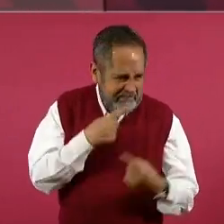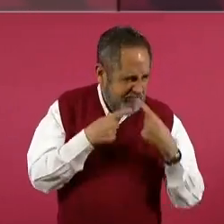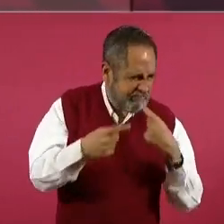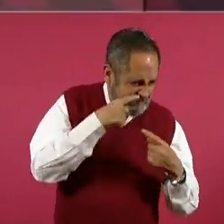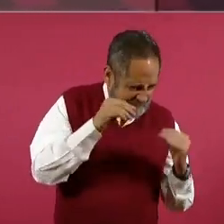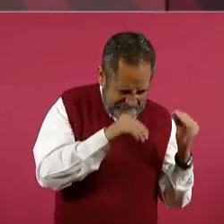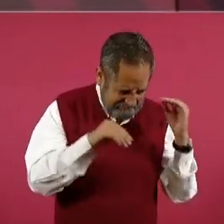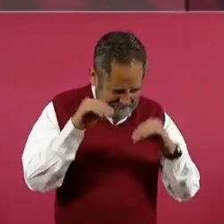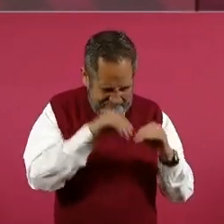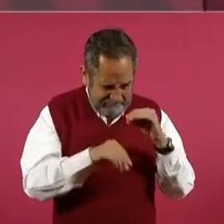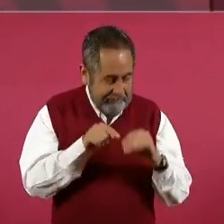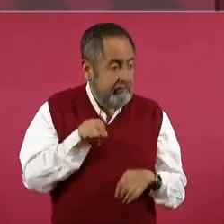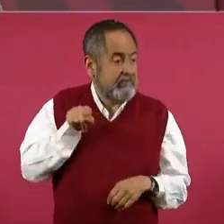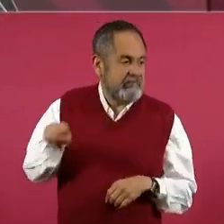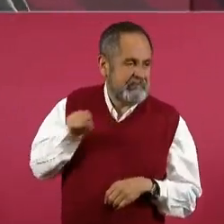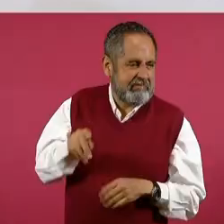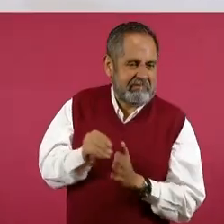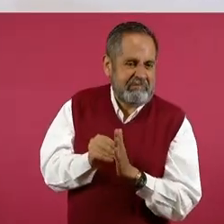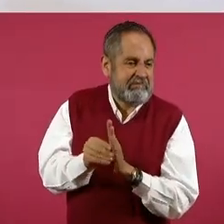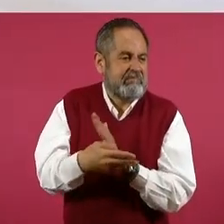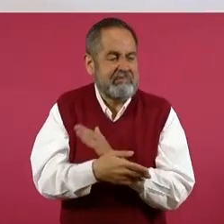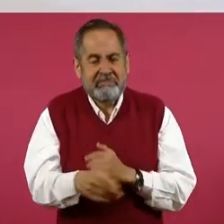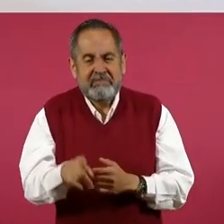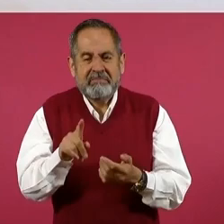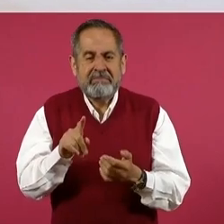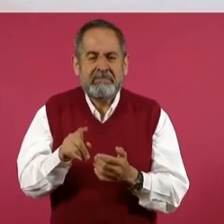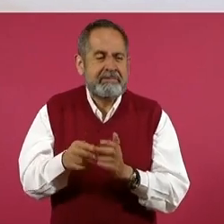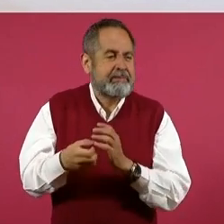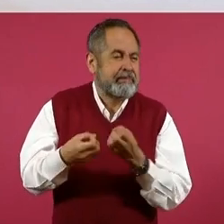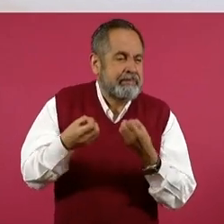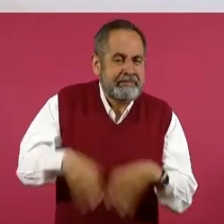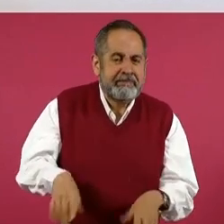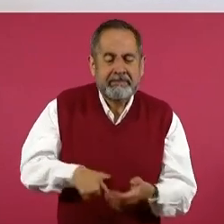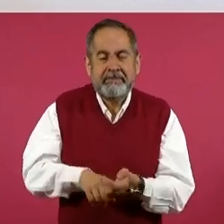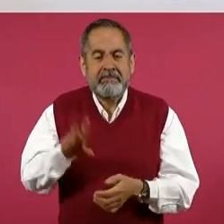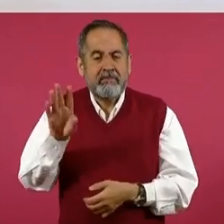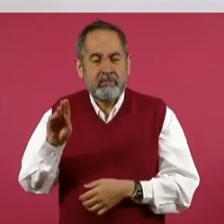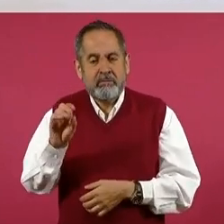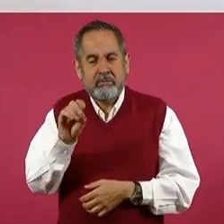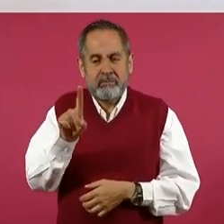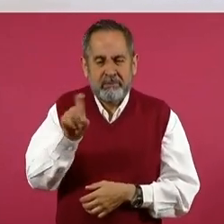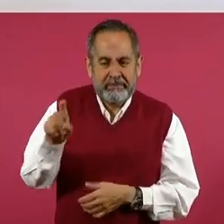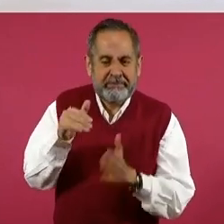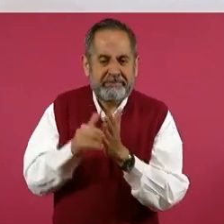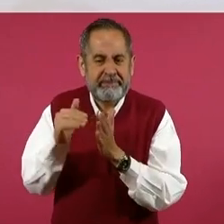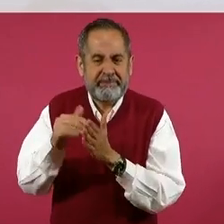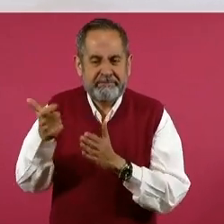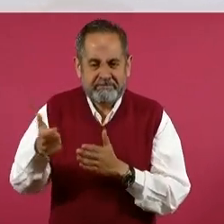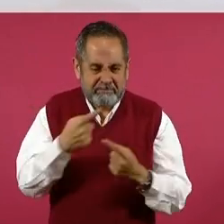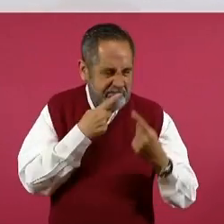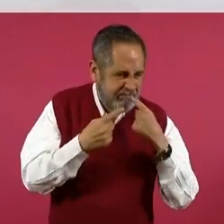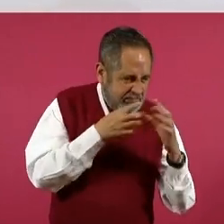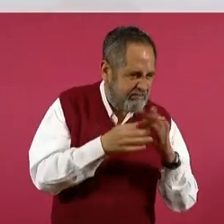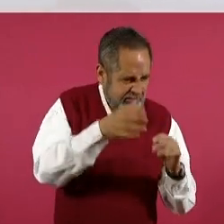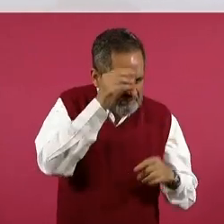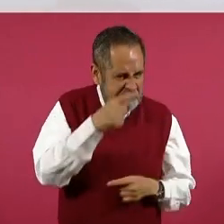de que desvió 90, 100 millones de pesos. Y la acusación